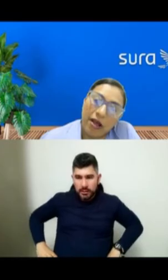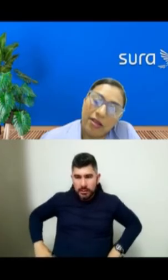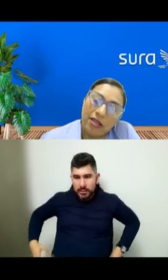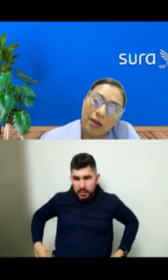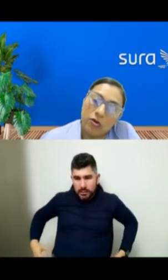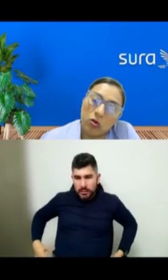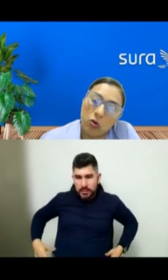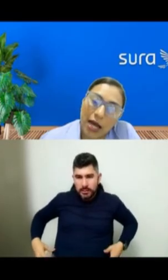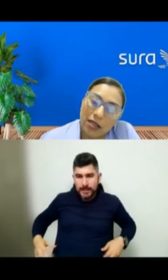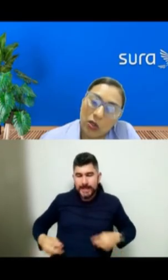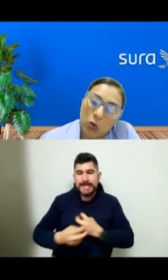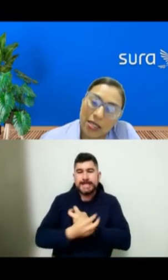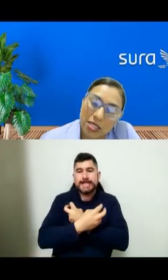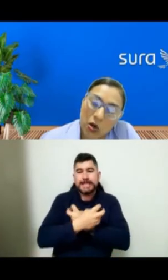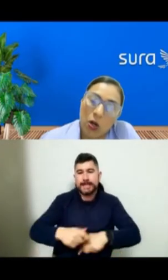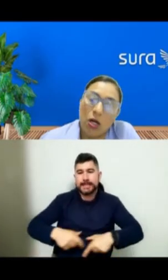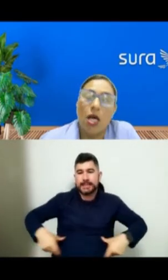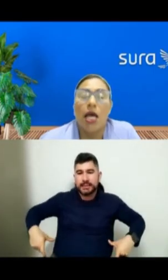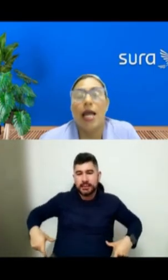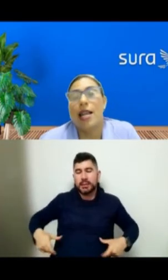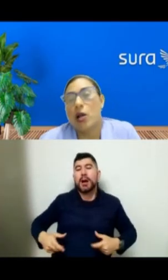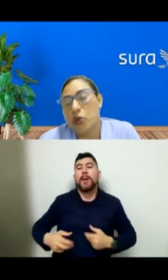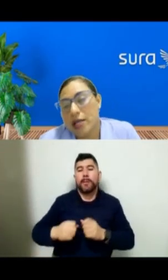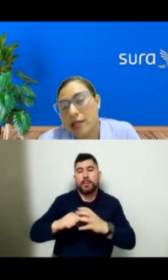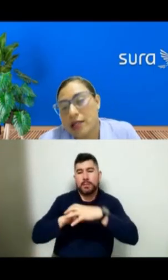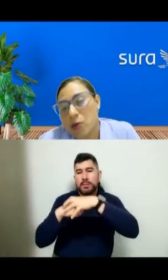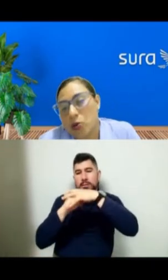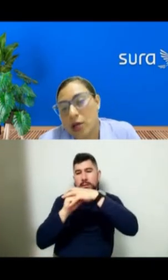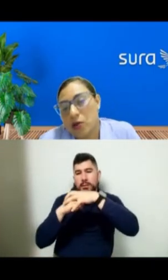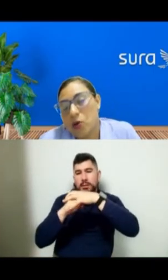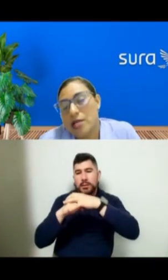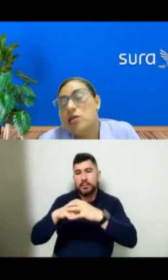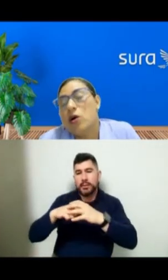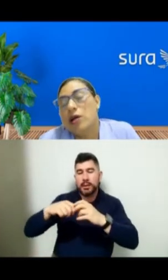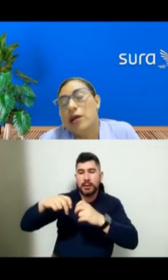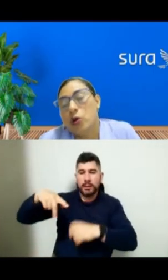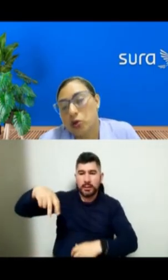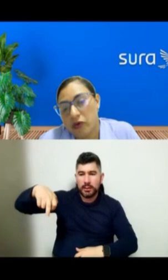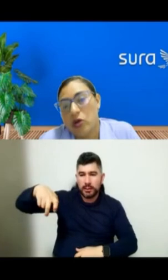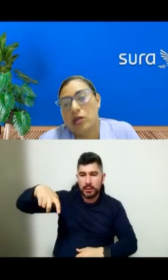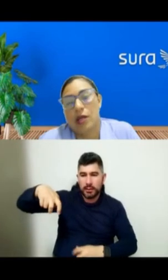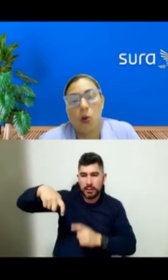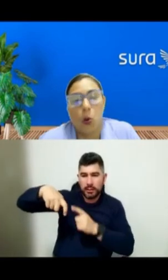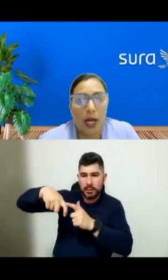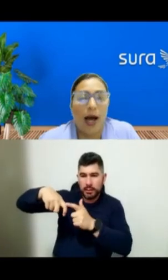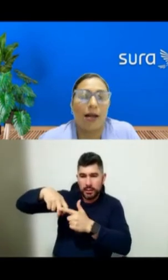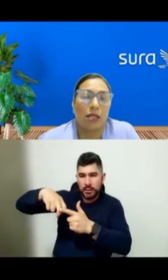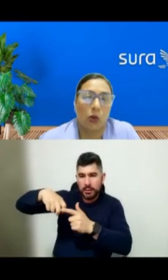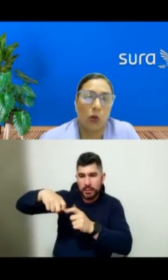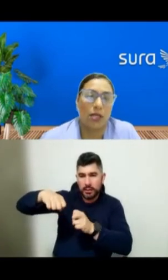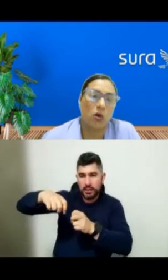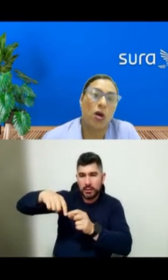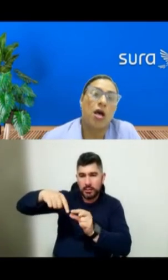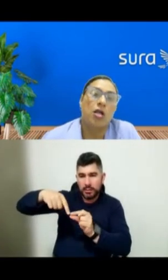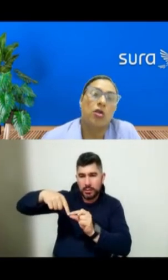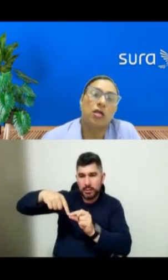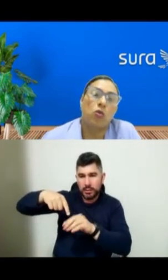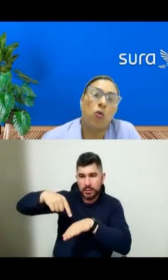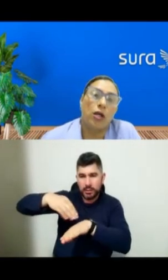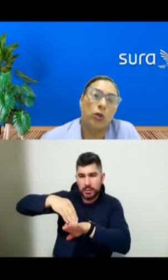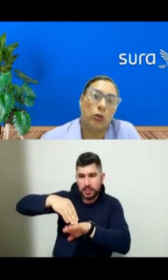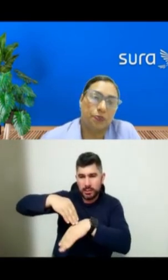está el fémur, allí tenemos una articulación. En la rodilla tenemos una articulación y en los tobillos tenemos una